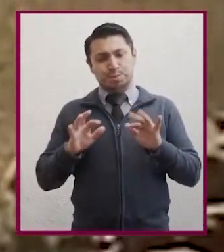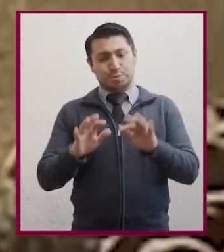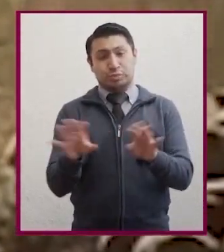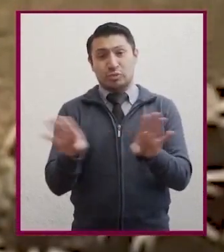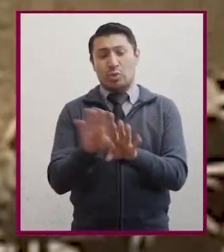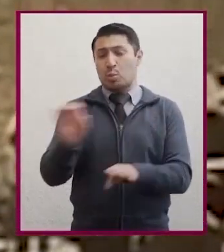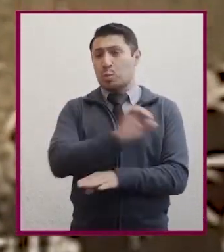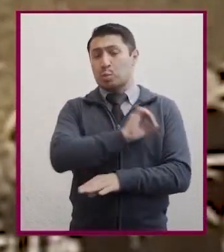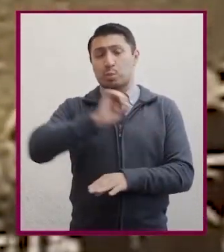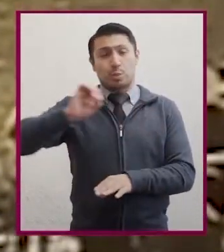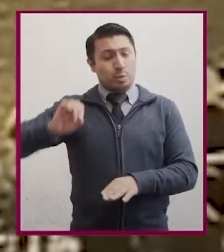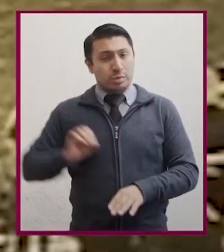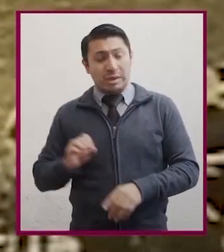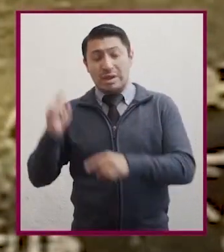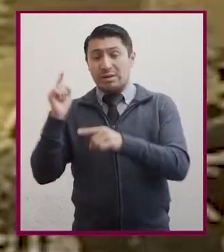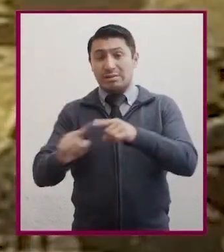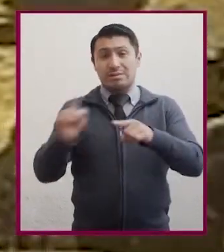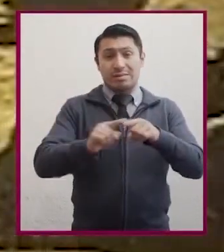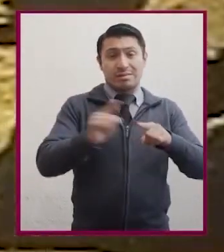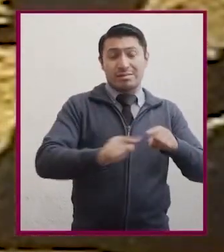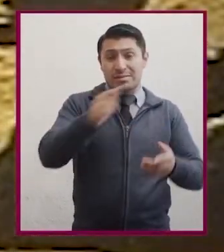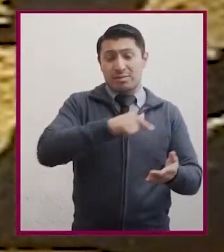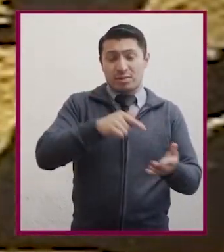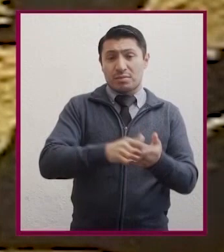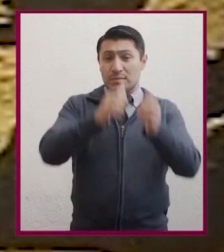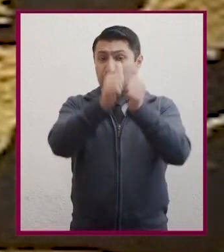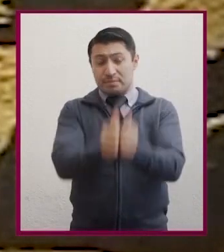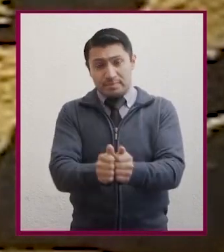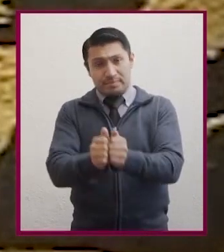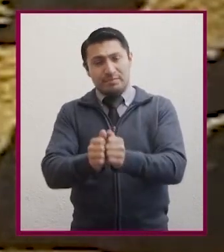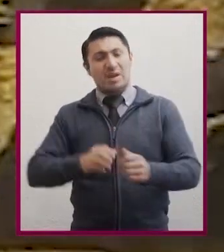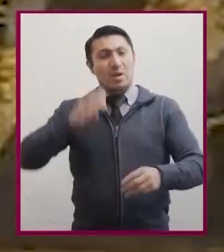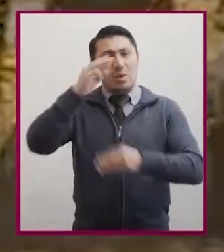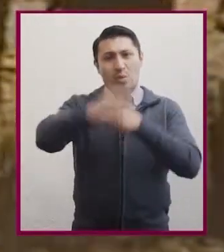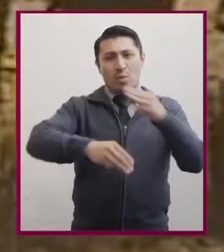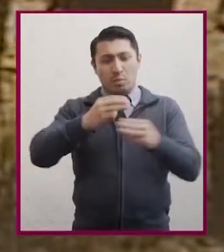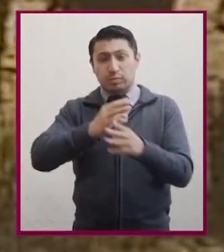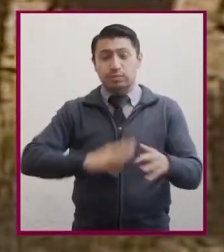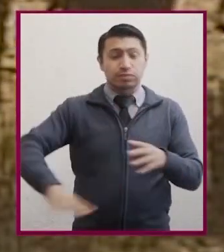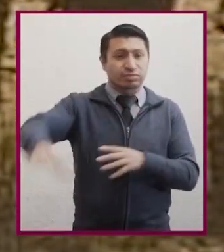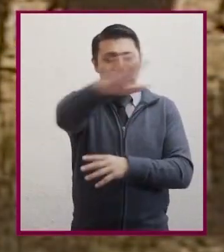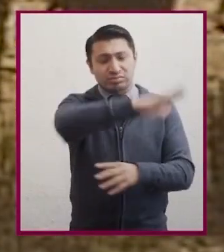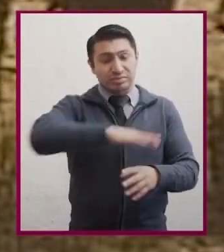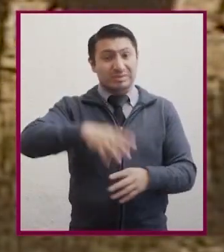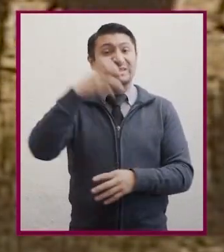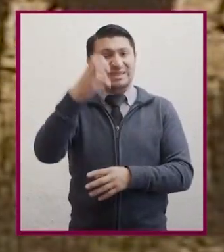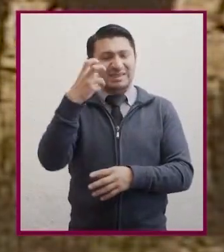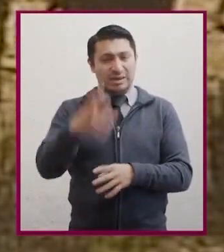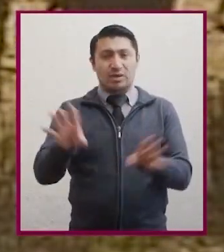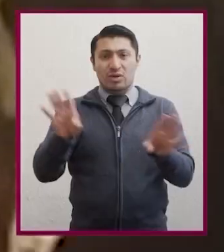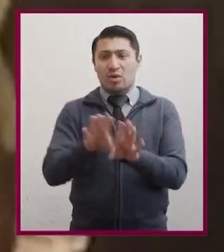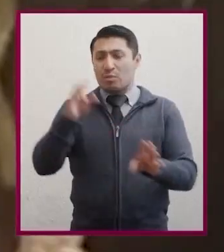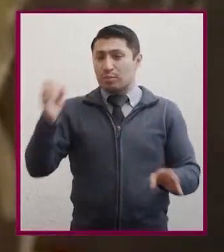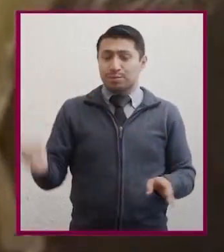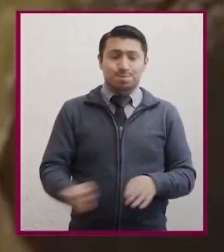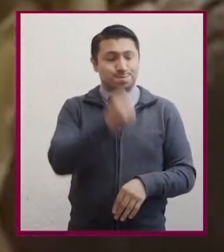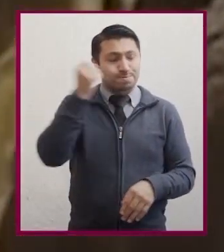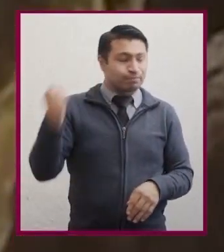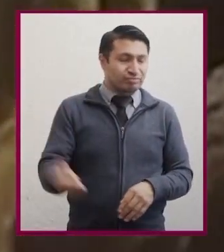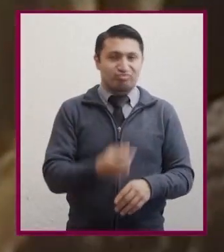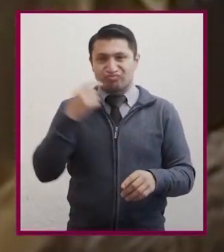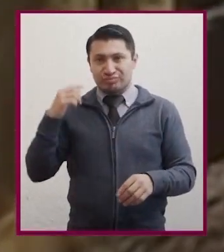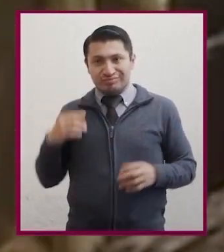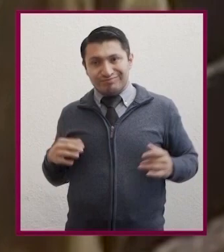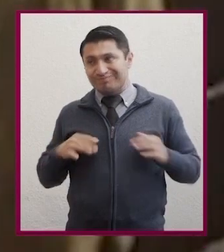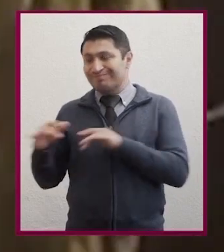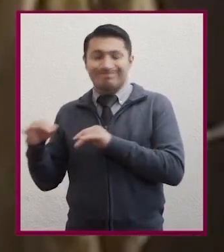a instalarse en diferentes comunidades y territorios por todo el mundo. Las razones de esta eterna diáspora están